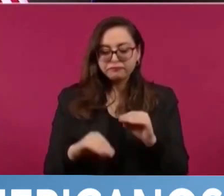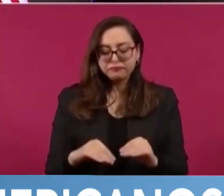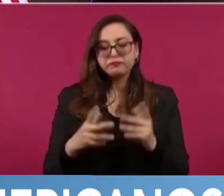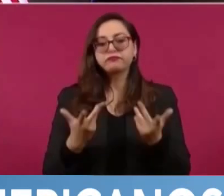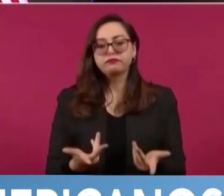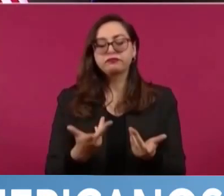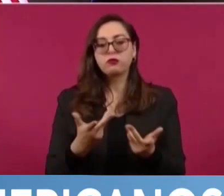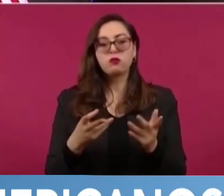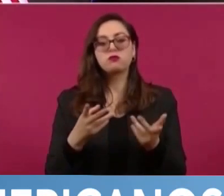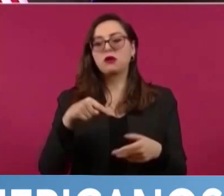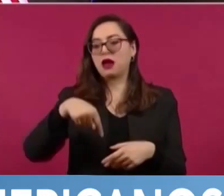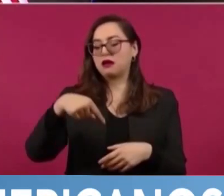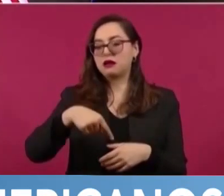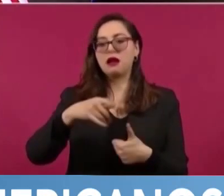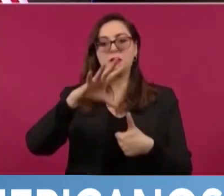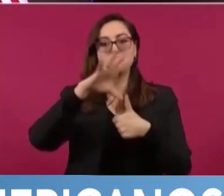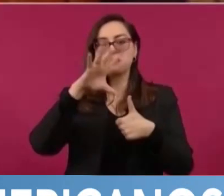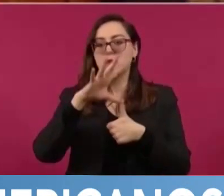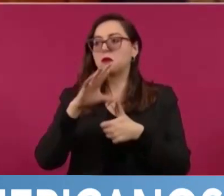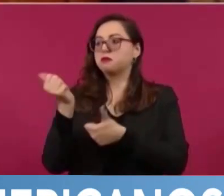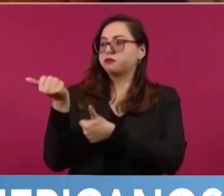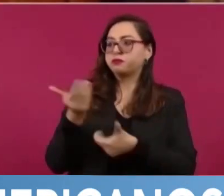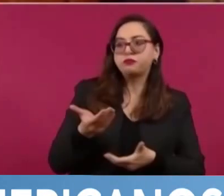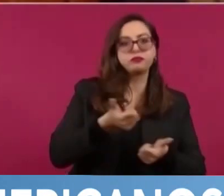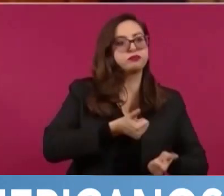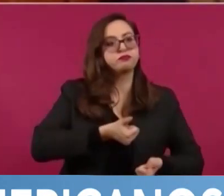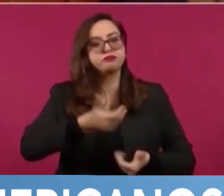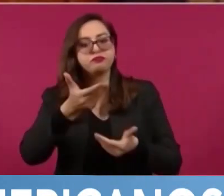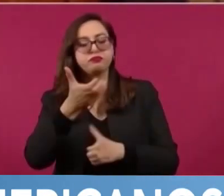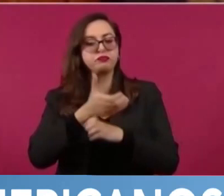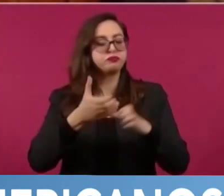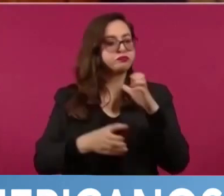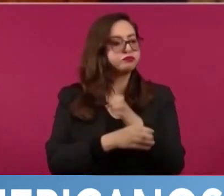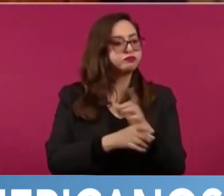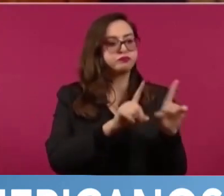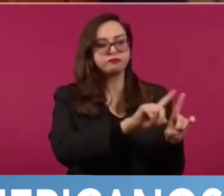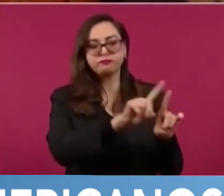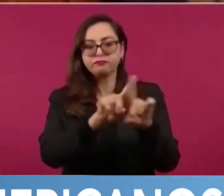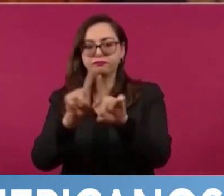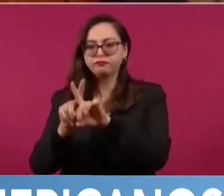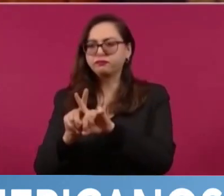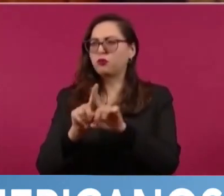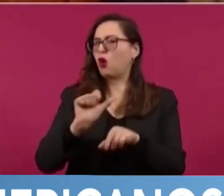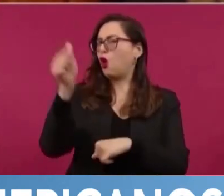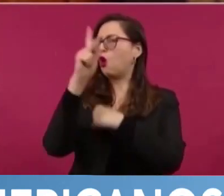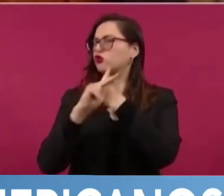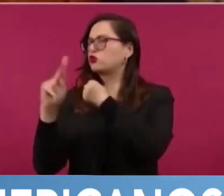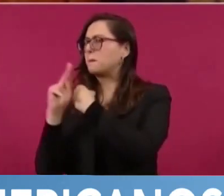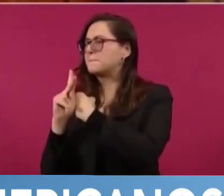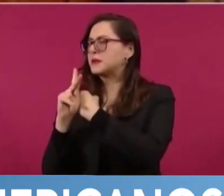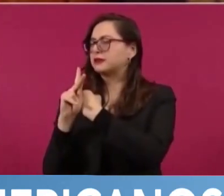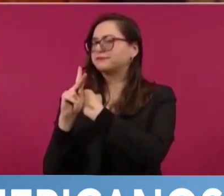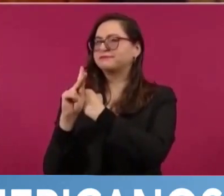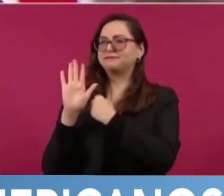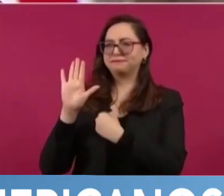seguridad, prosperidad, sostenibilidad y la integración de la región en seis pilares, donde hablaron de